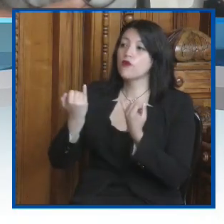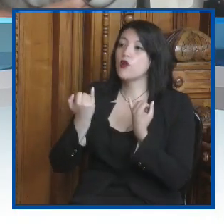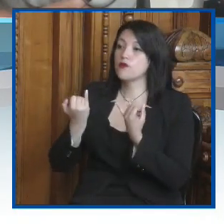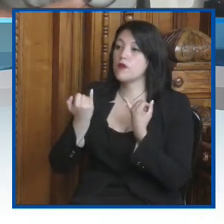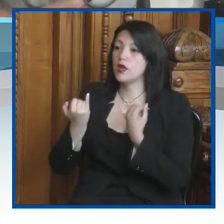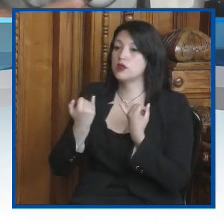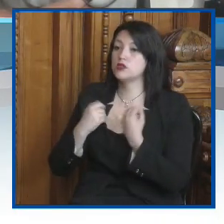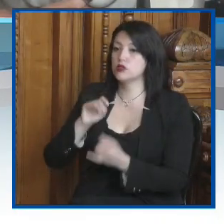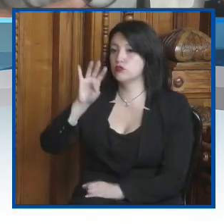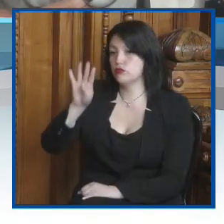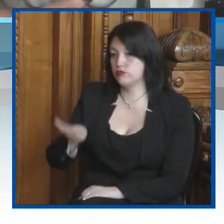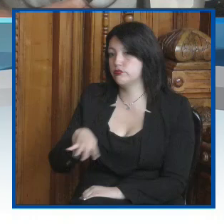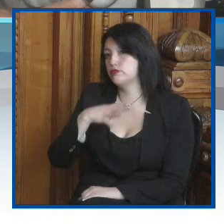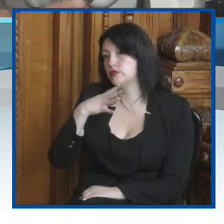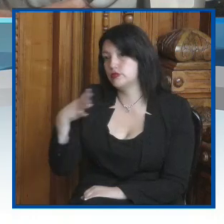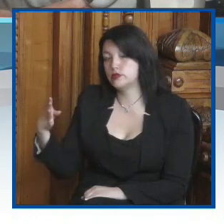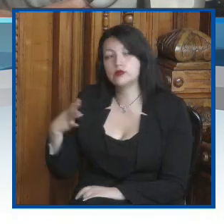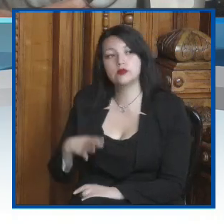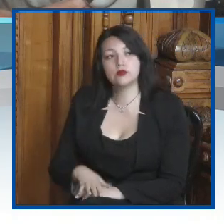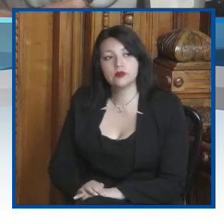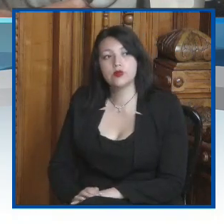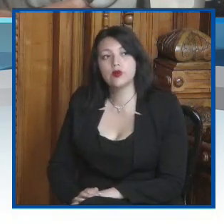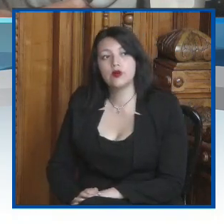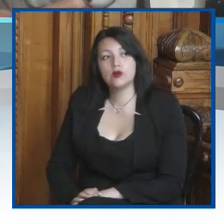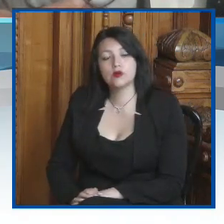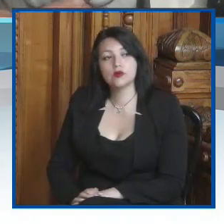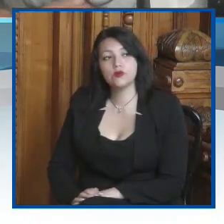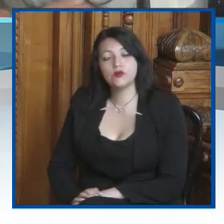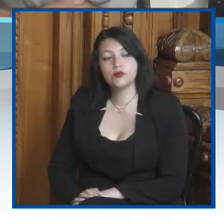estaba toda chorizo escrita y ahí con un cuadro.